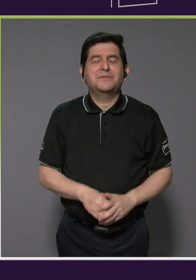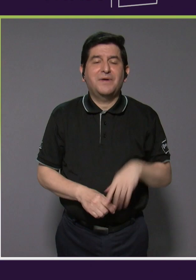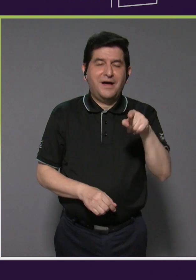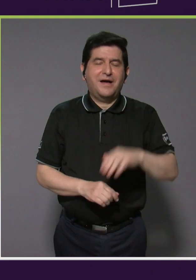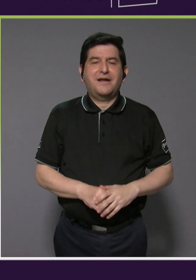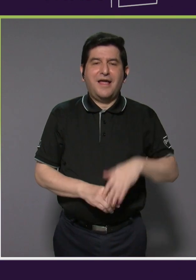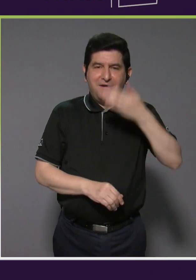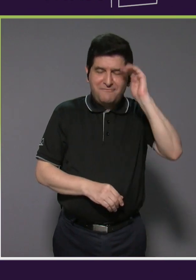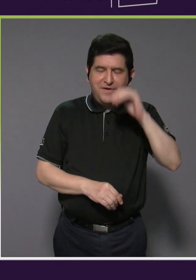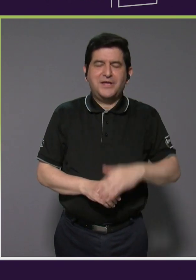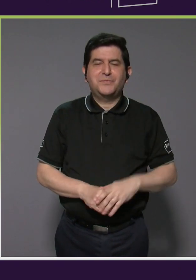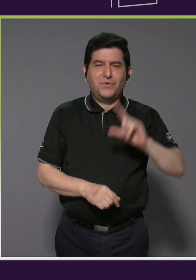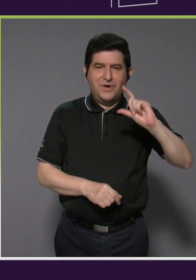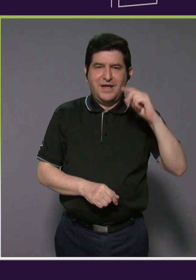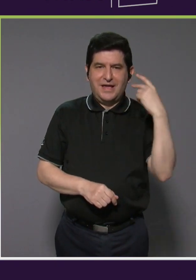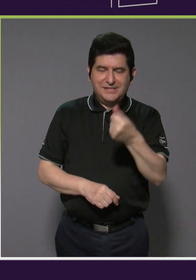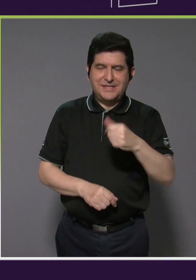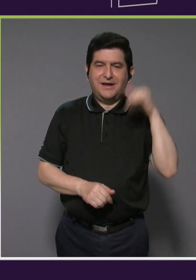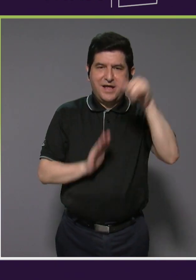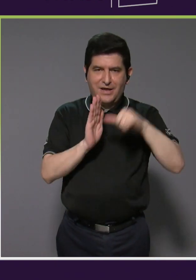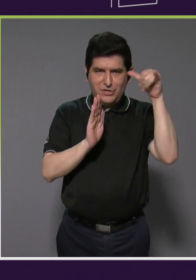Facebook, Instagram y YouTube.